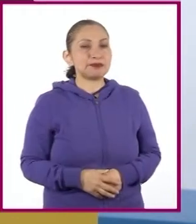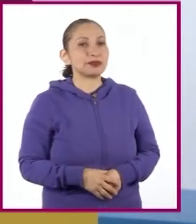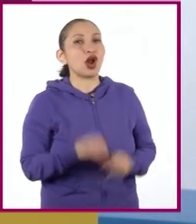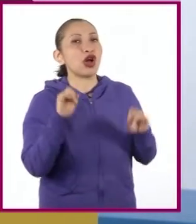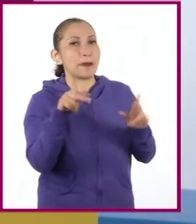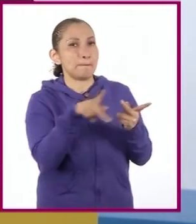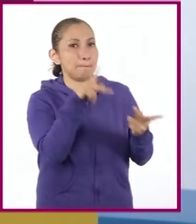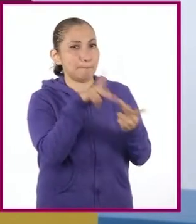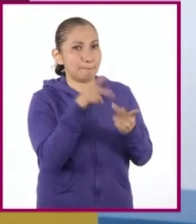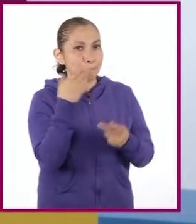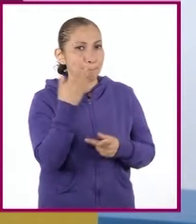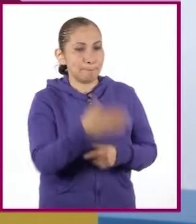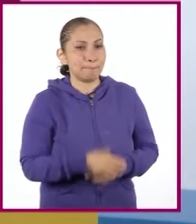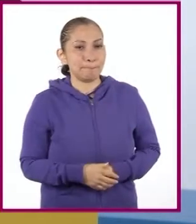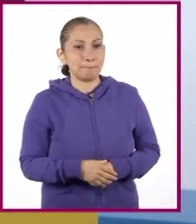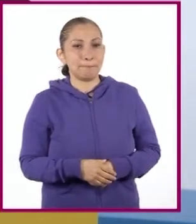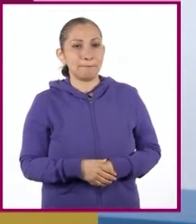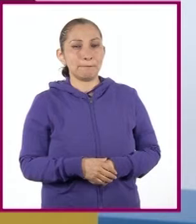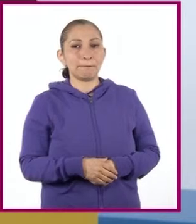parece perfecto.